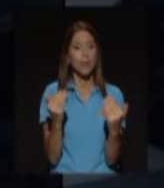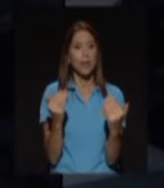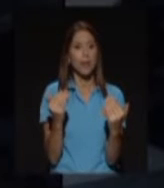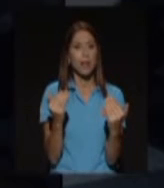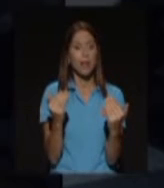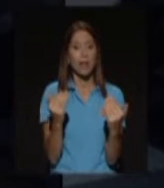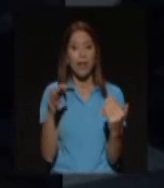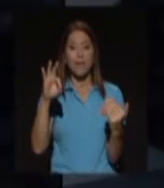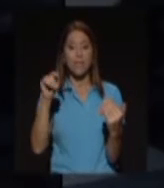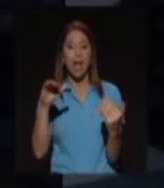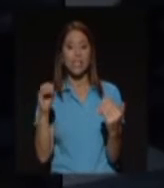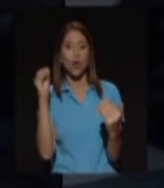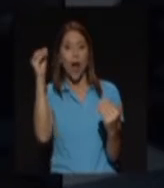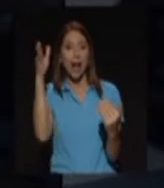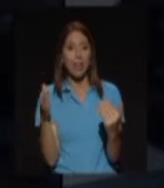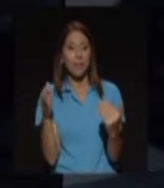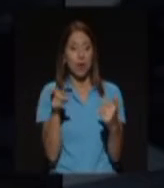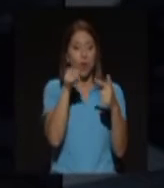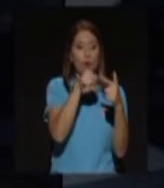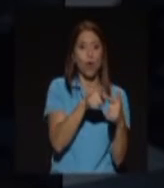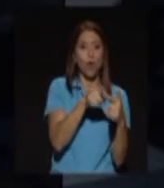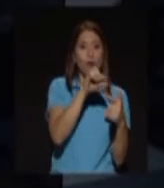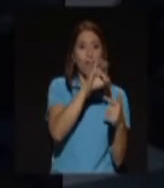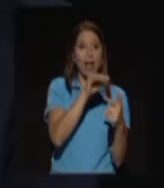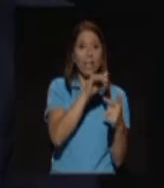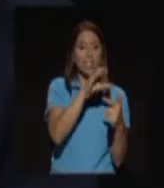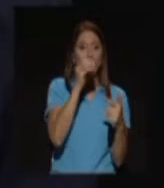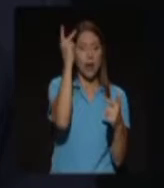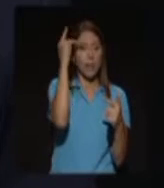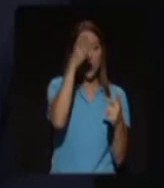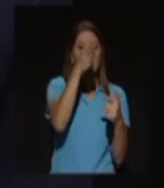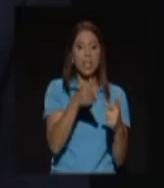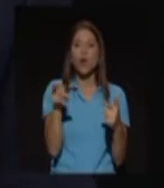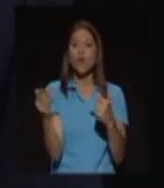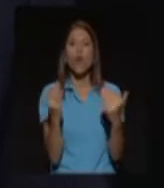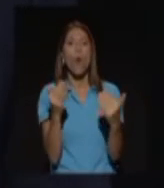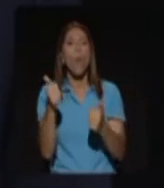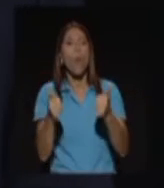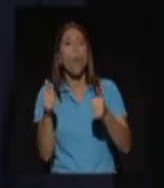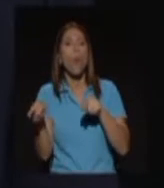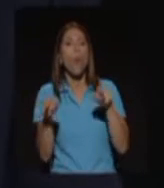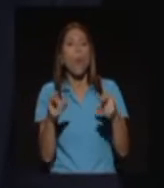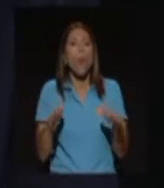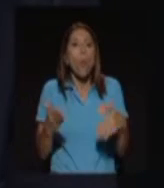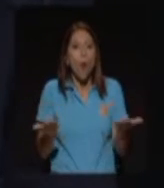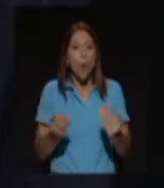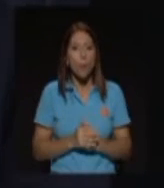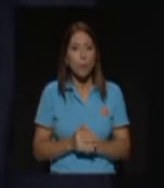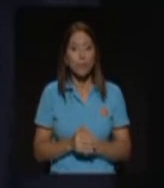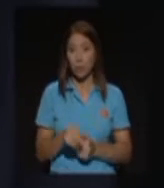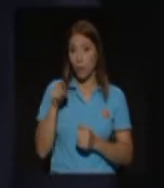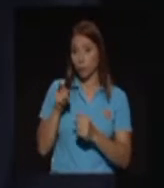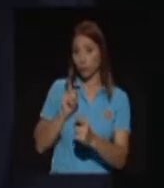Facios? Facio el académico, Facio el, si quiere, el político. Bueno, casualmente a ese respecto, yo he